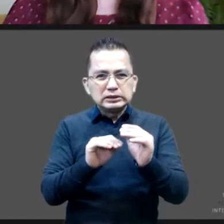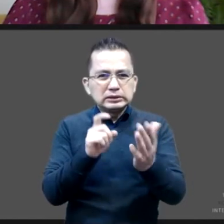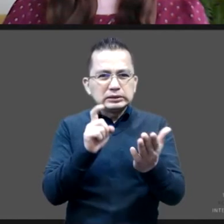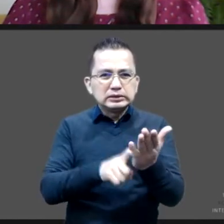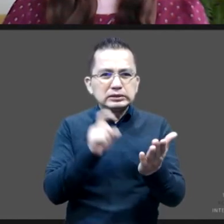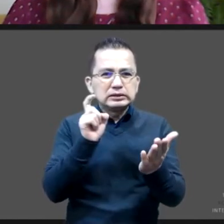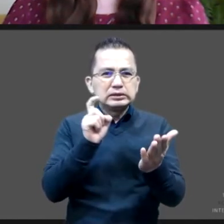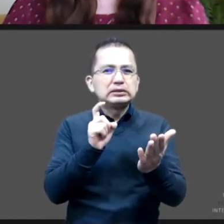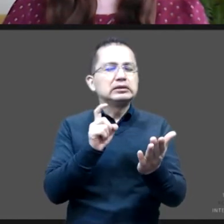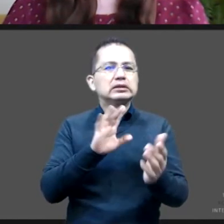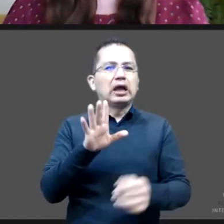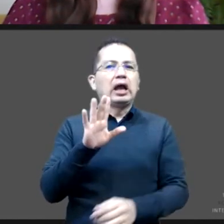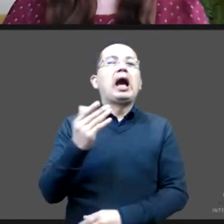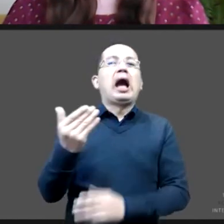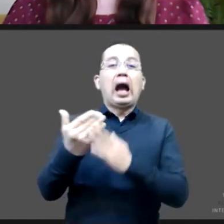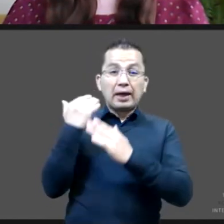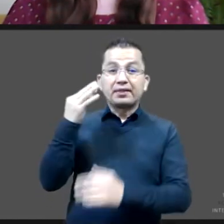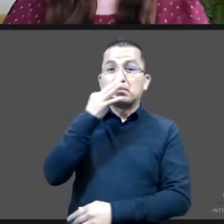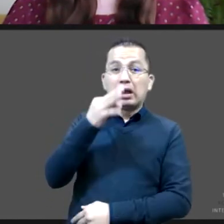habían advertido y lo olvidé.